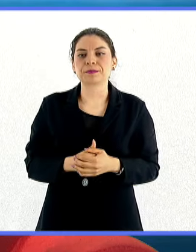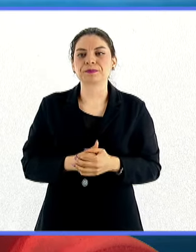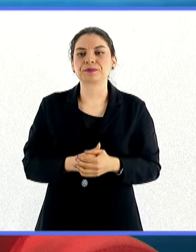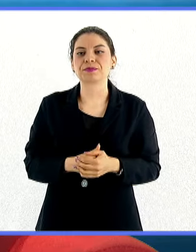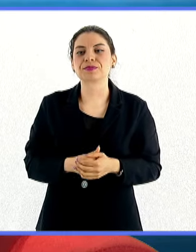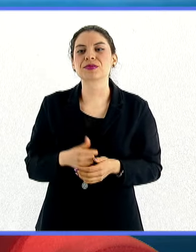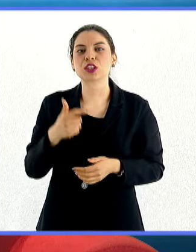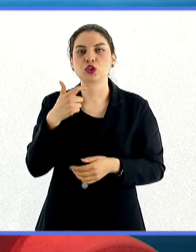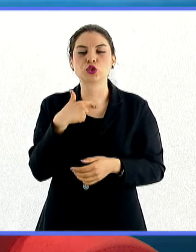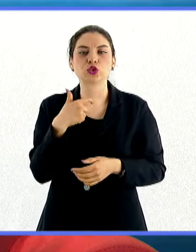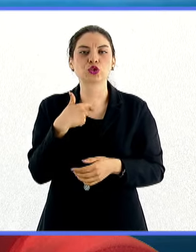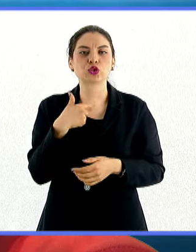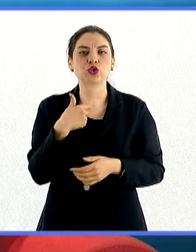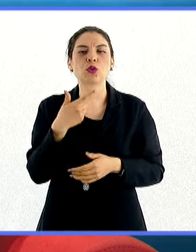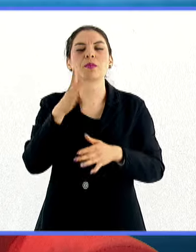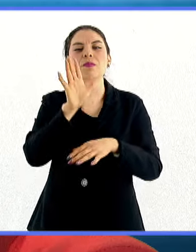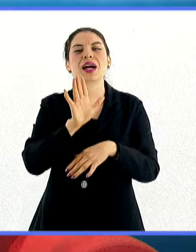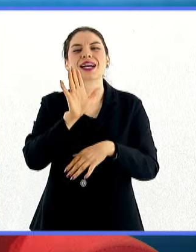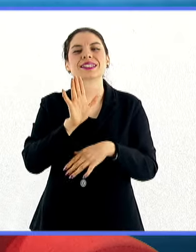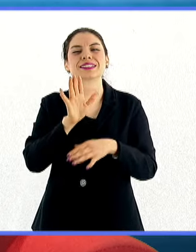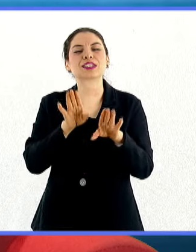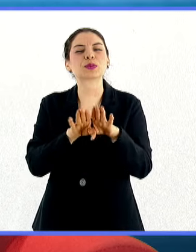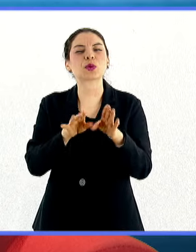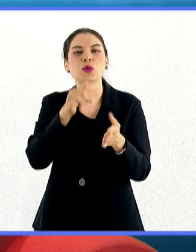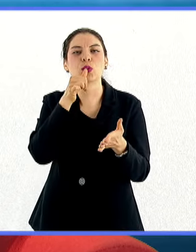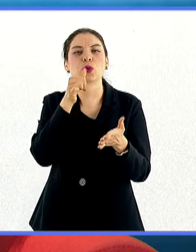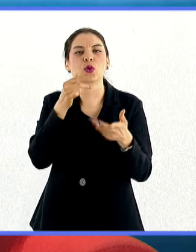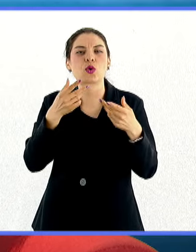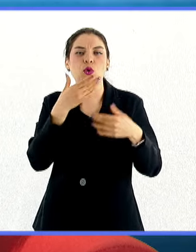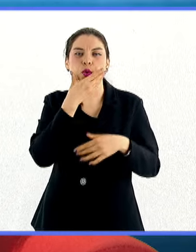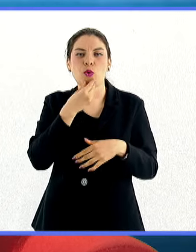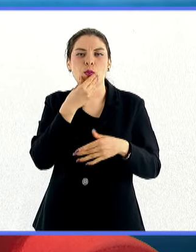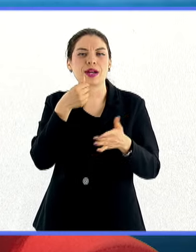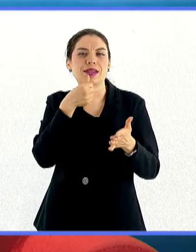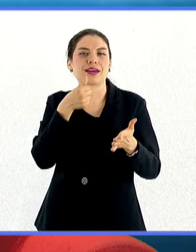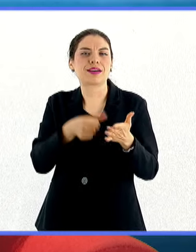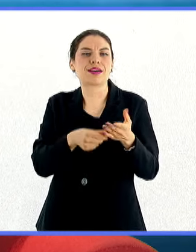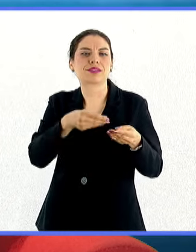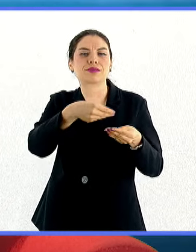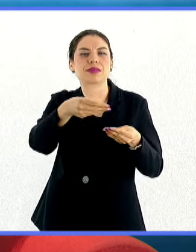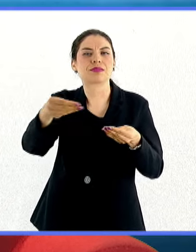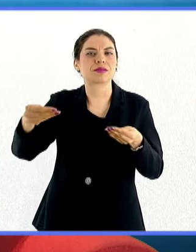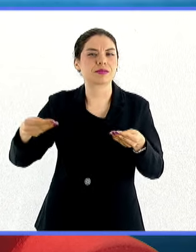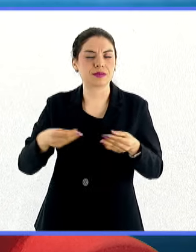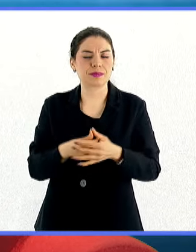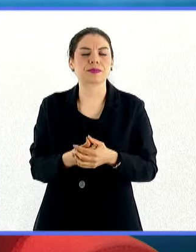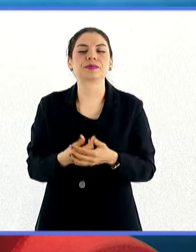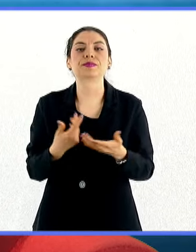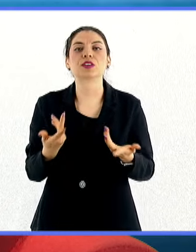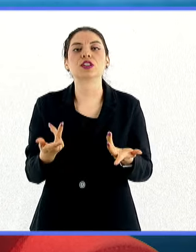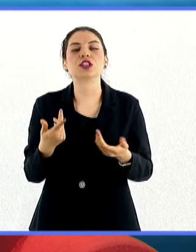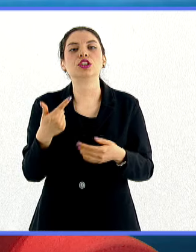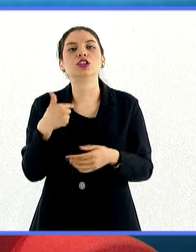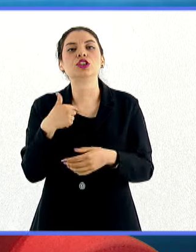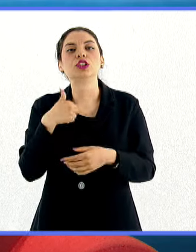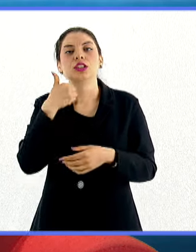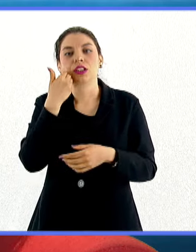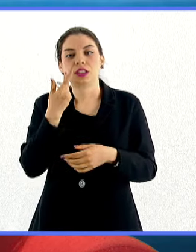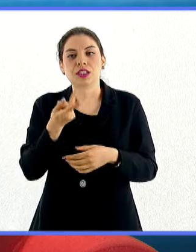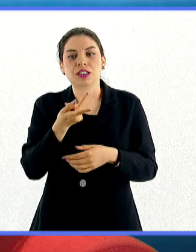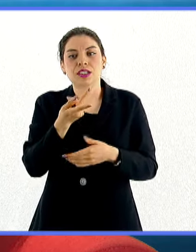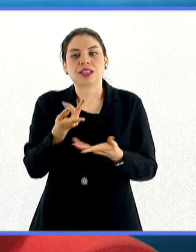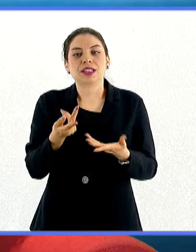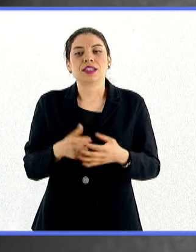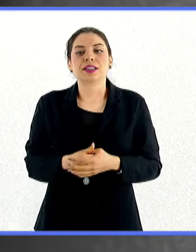cartero peculiar que se interesa por estas cosas curiosas en las que todos, a fin de cuentas, nos vemos reflejados. ¿Cómo, Juan, digamos, no sé cuál